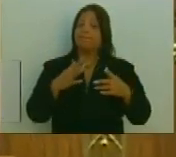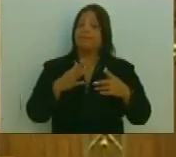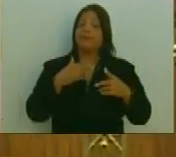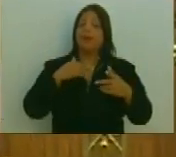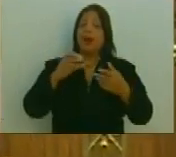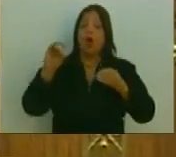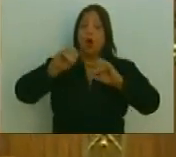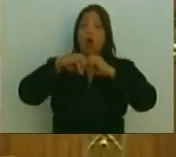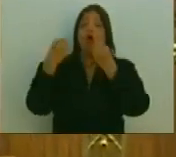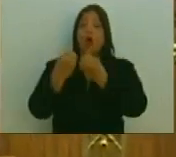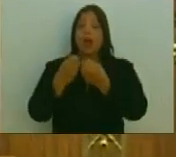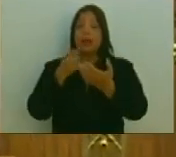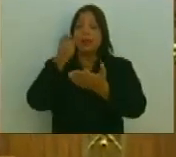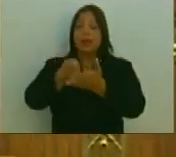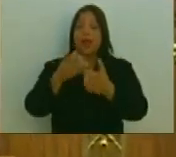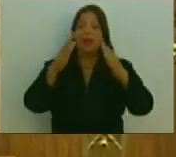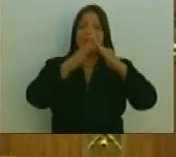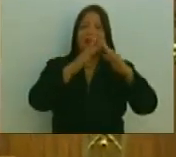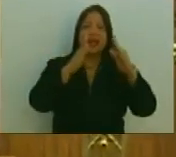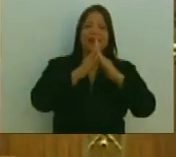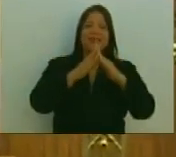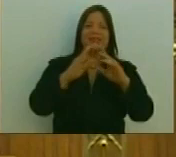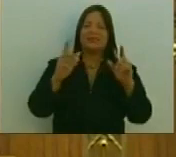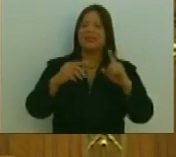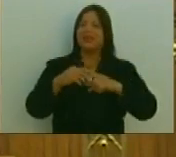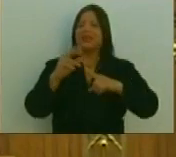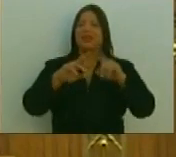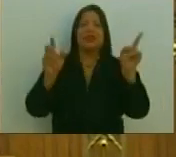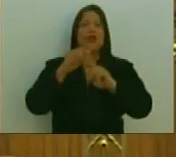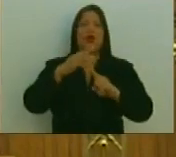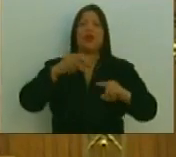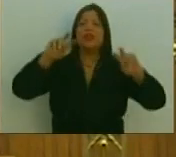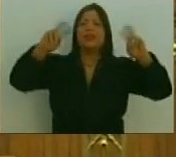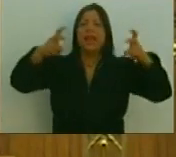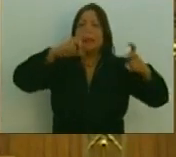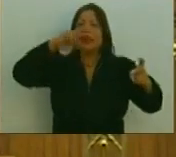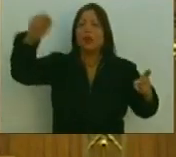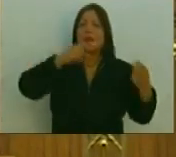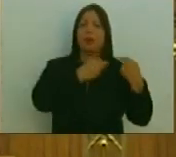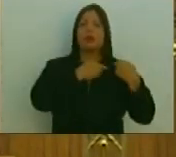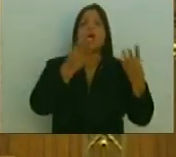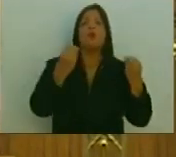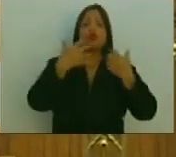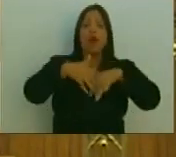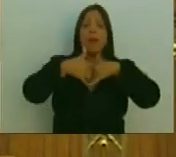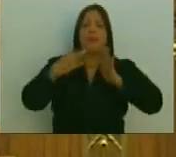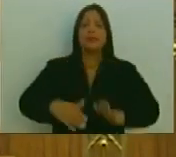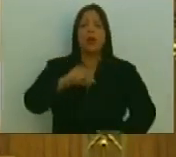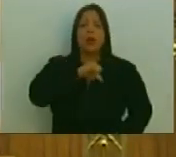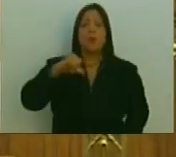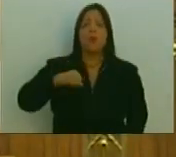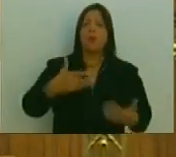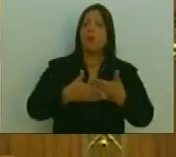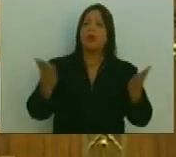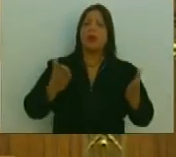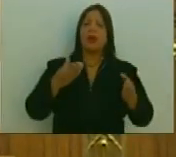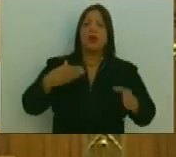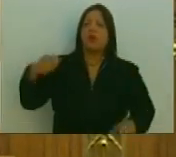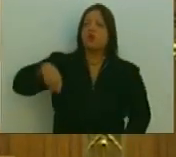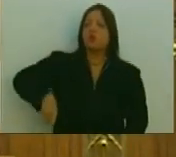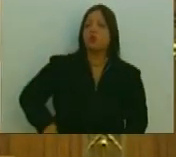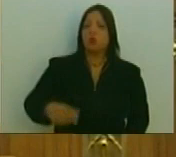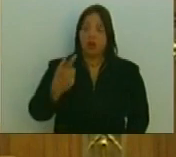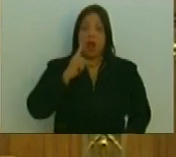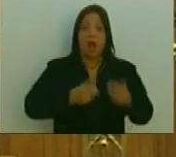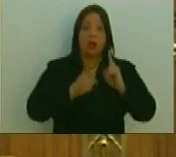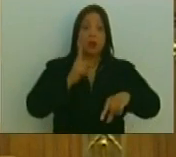Patria, para la asignación de vivienda. Pero esto no es un tema de Nicolás. ¿Cuántos empresarios públicos y privados se han metido en el bolsillo, porque estamos en